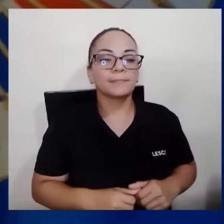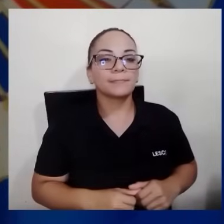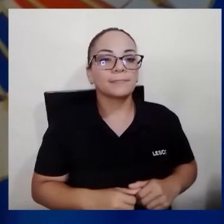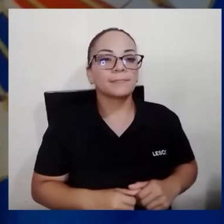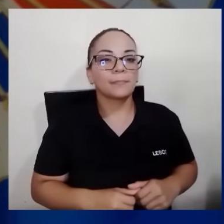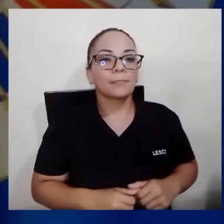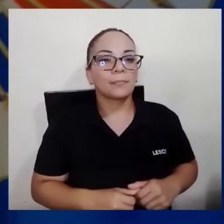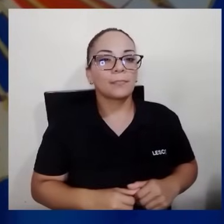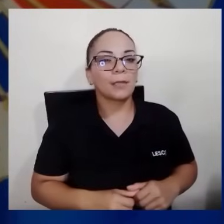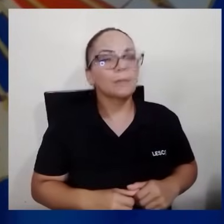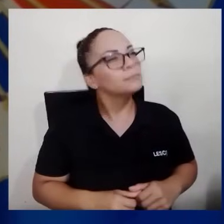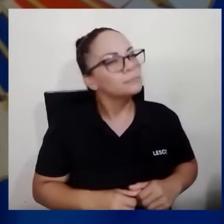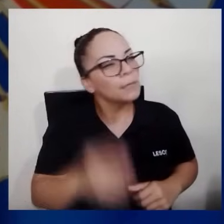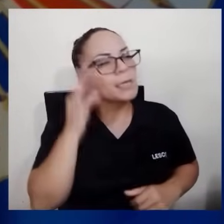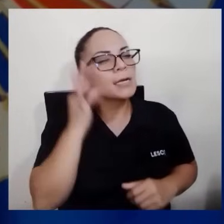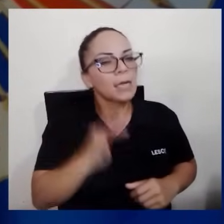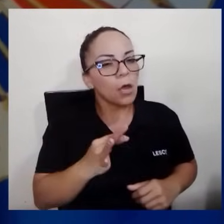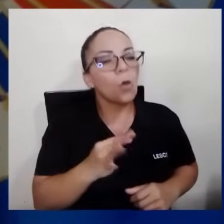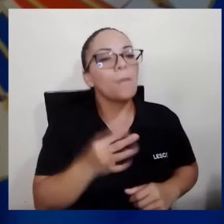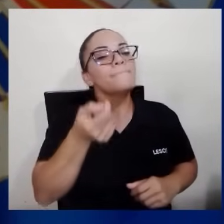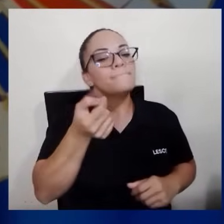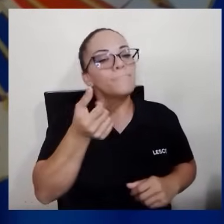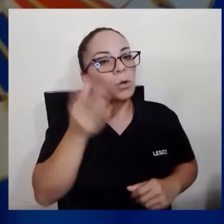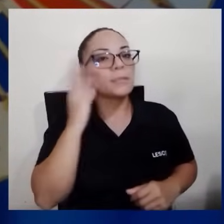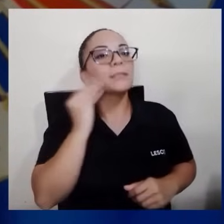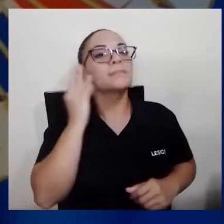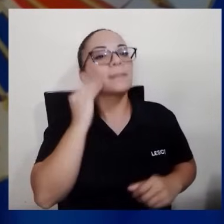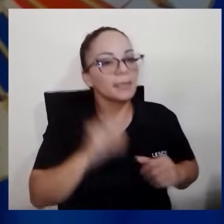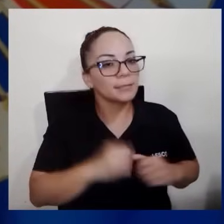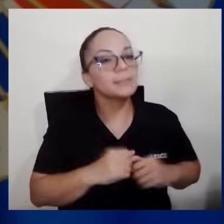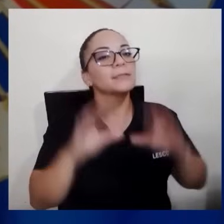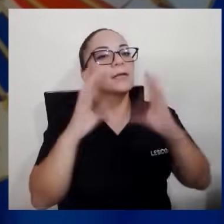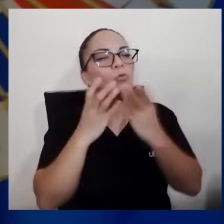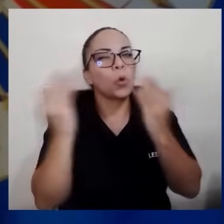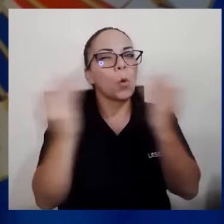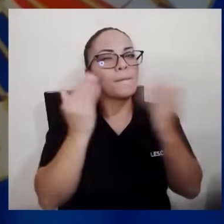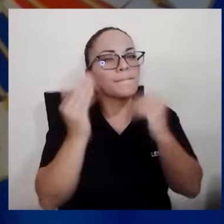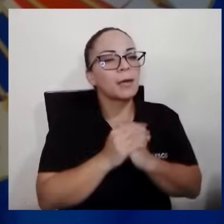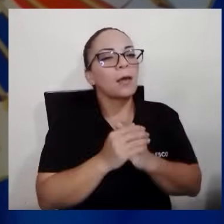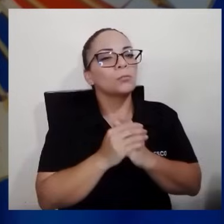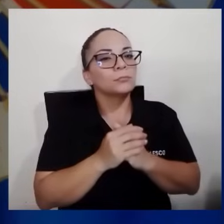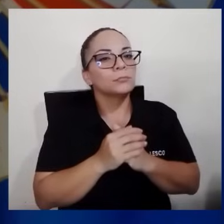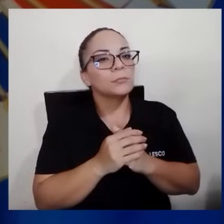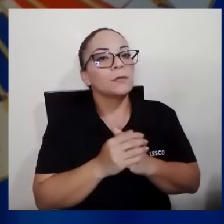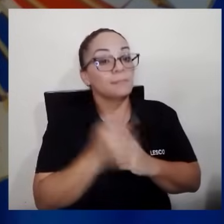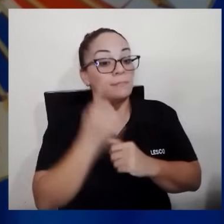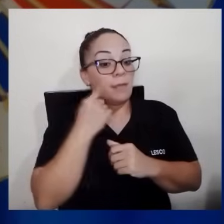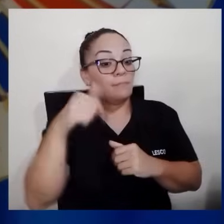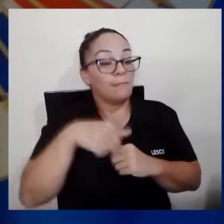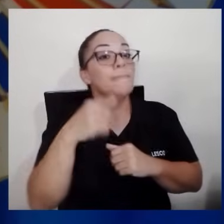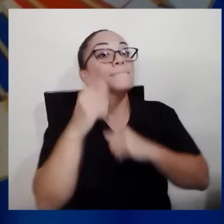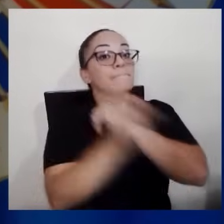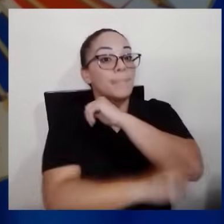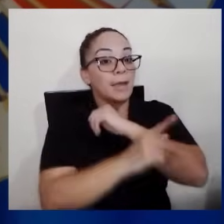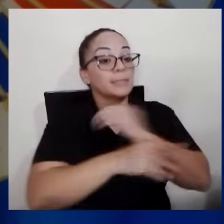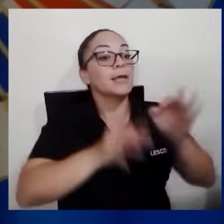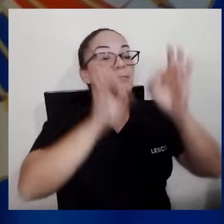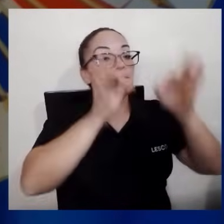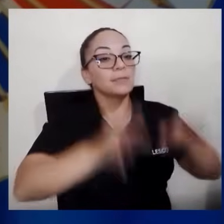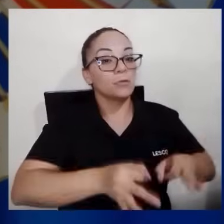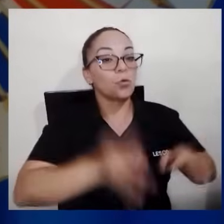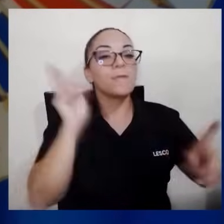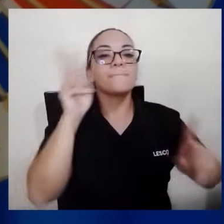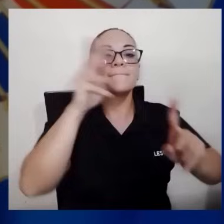experiencias en el mundo donde un país decidió y está implementando un un